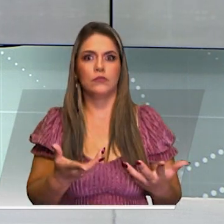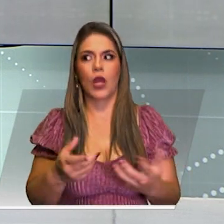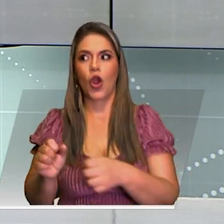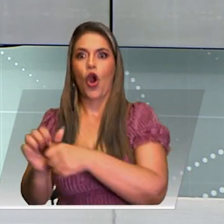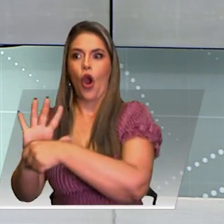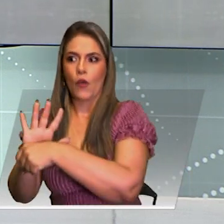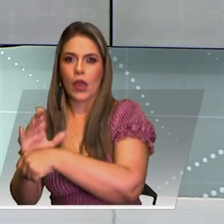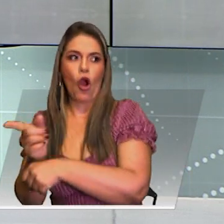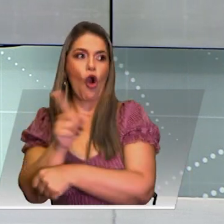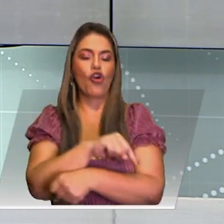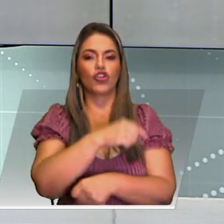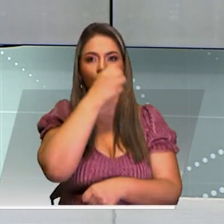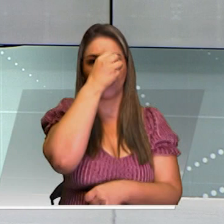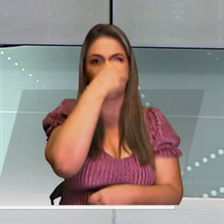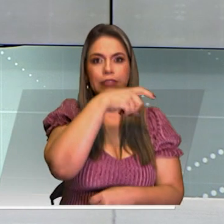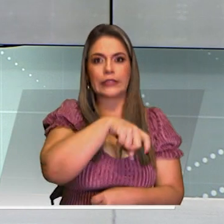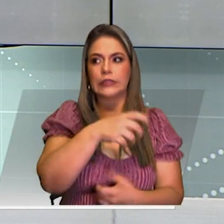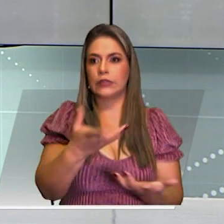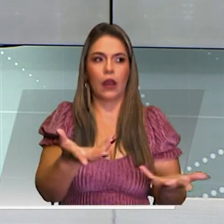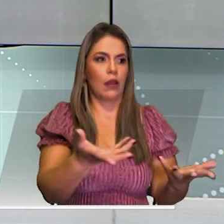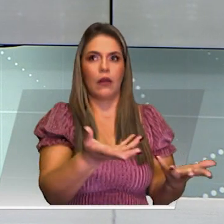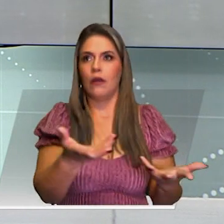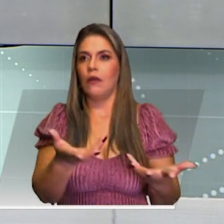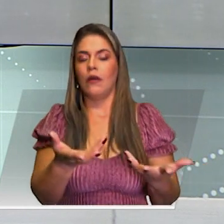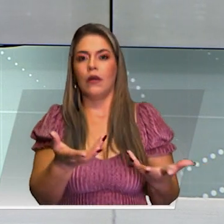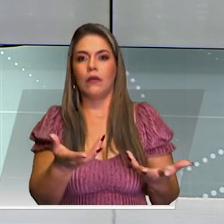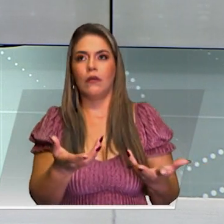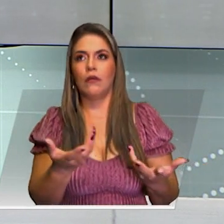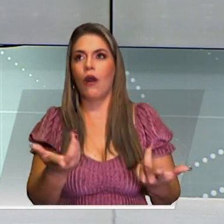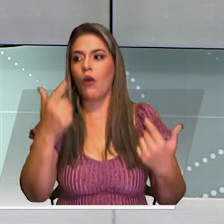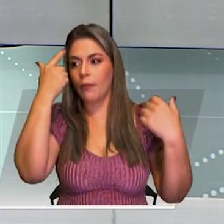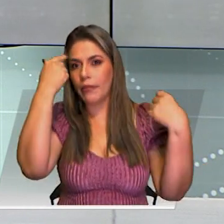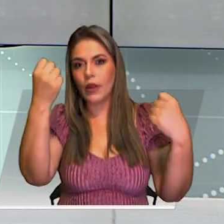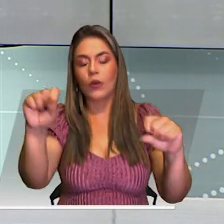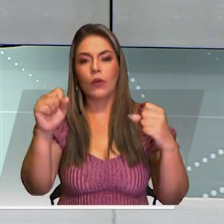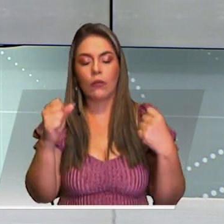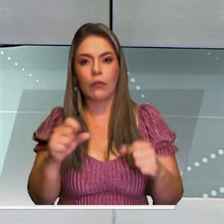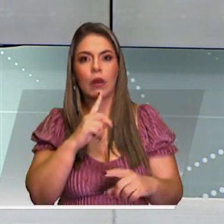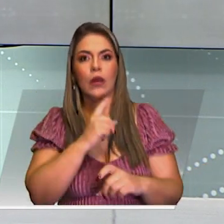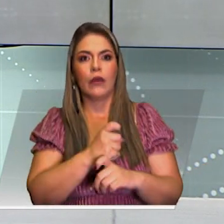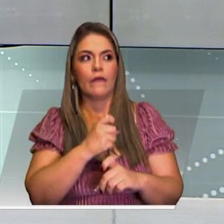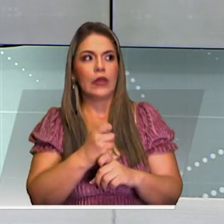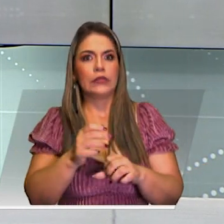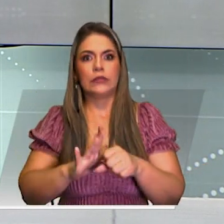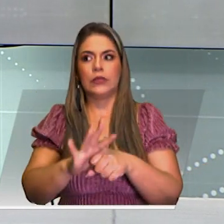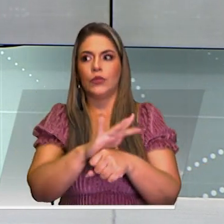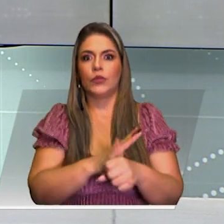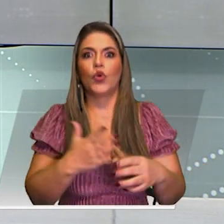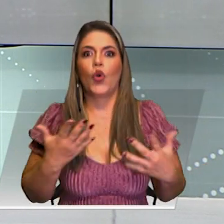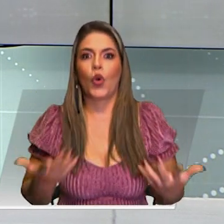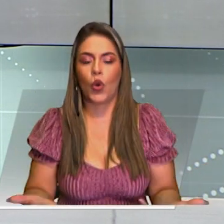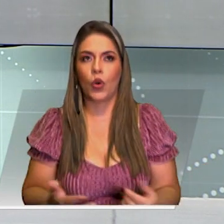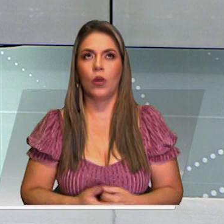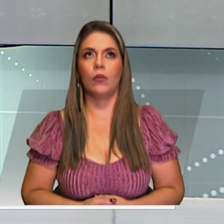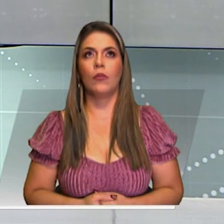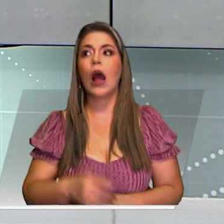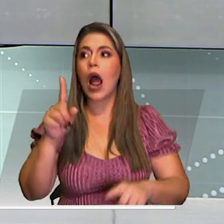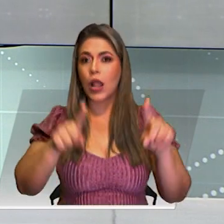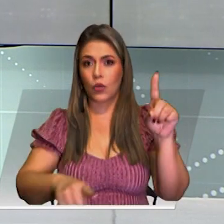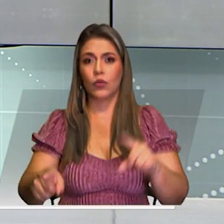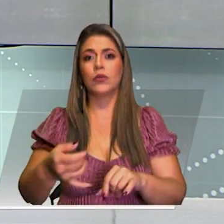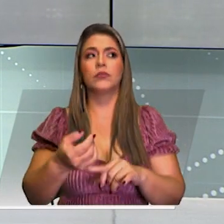por los pacientes COVID, también por las personas con otras enfermedades que requieren el suministro y están obligadas a permanecer conectadas